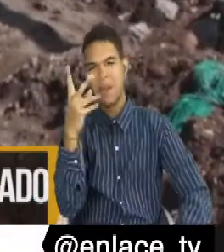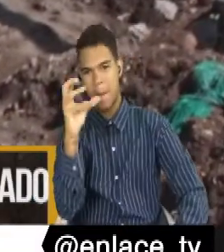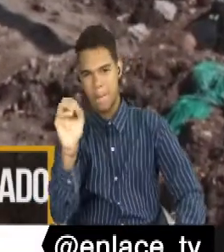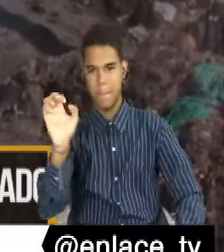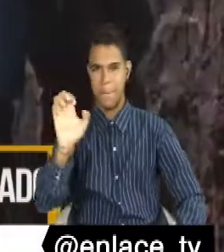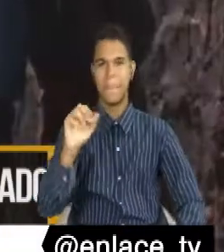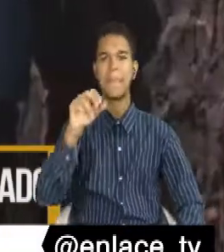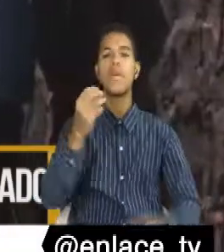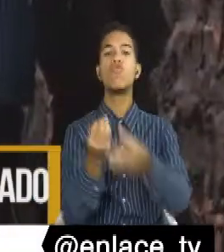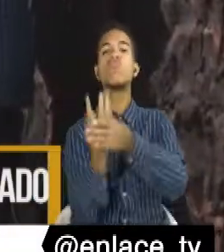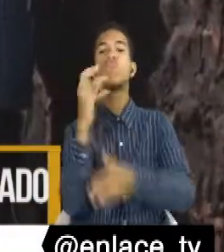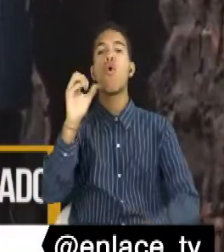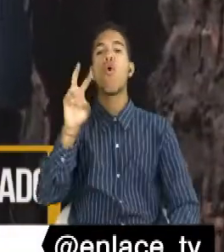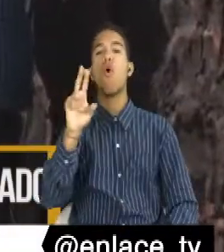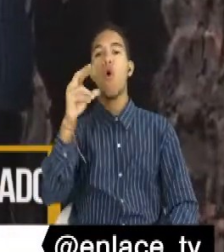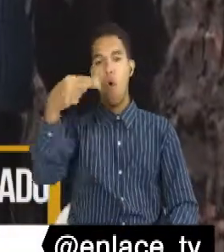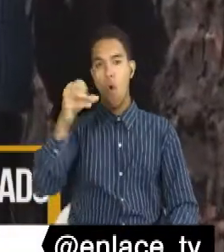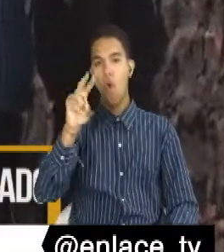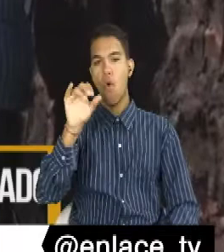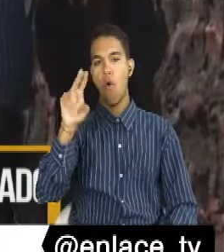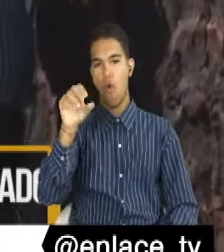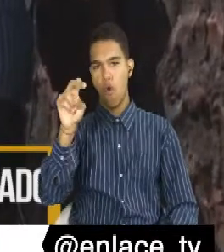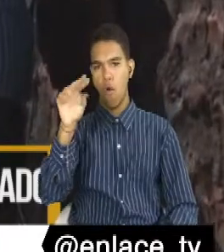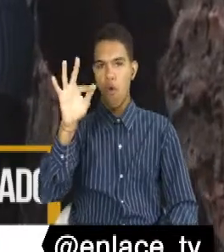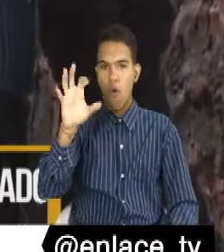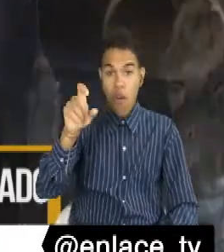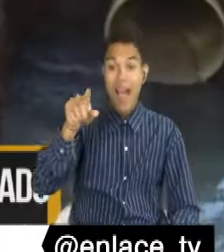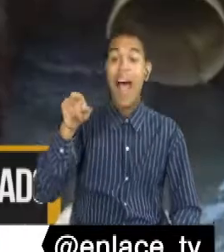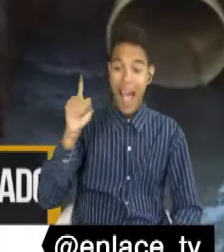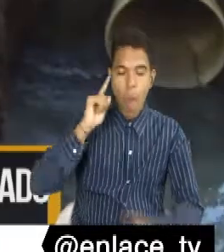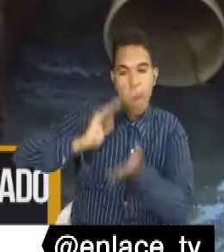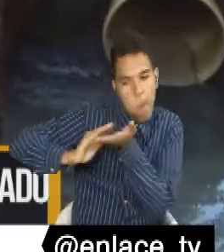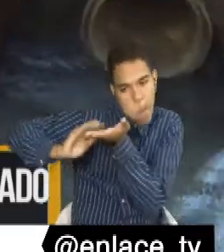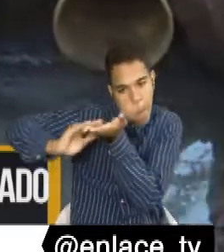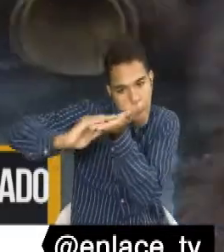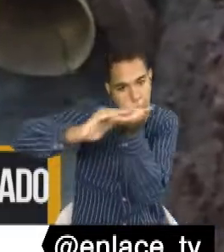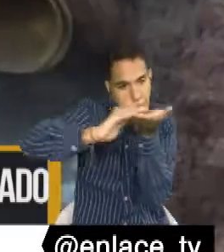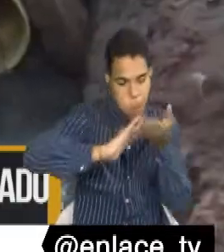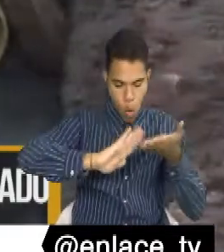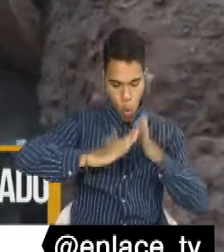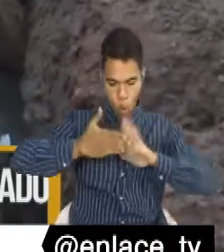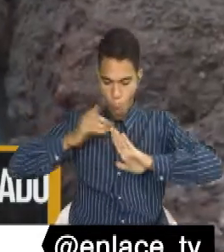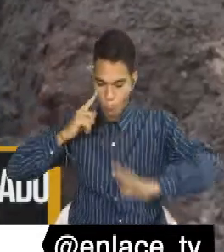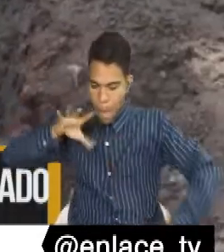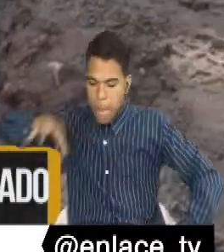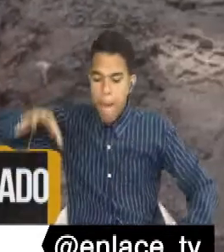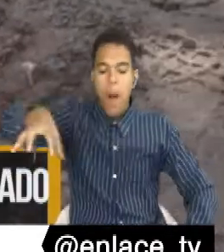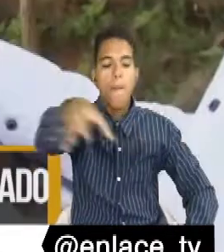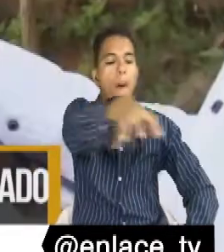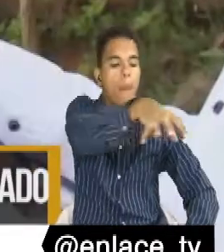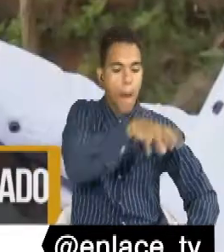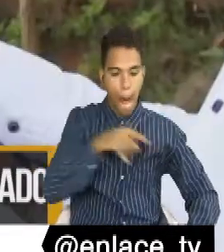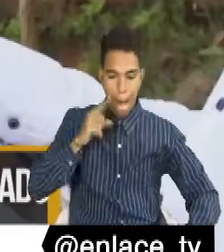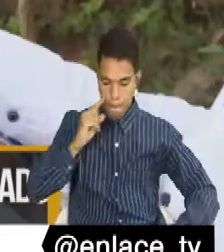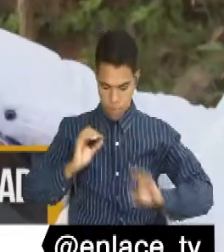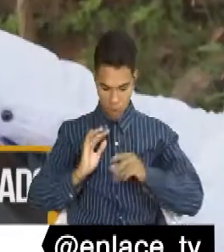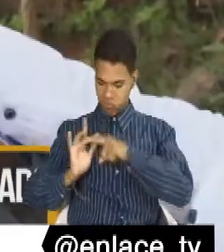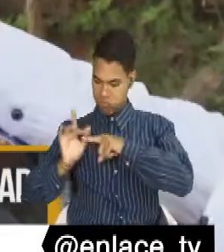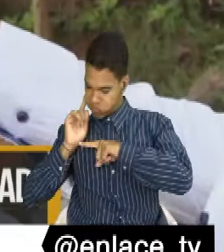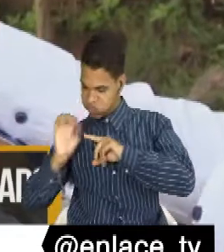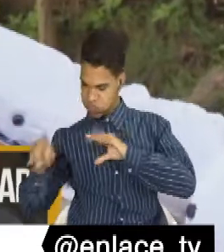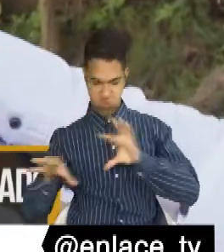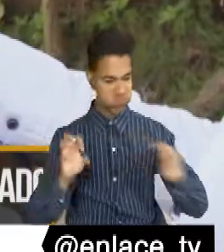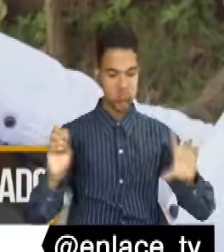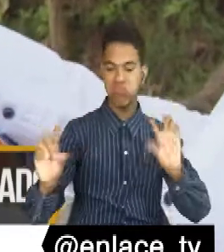ejecutan las obras que mejorarán las condiciones de saneamiento básico en diferentes comunas de la ciudad. Tenemos un frente en el barrio Mandarinos,